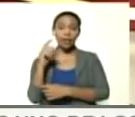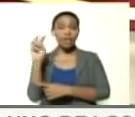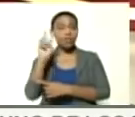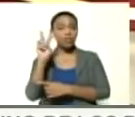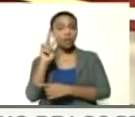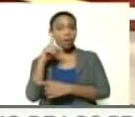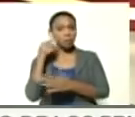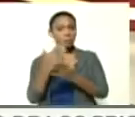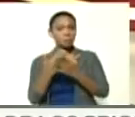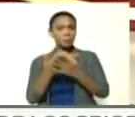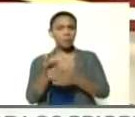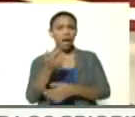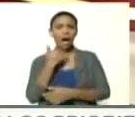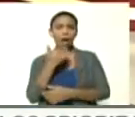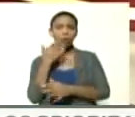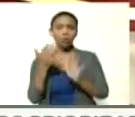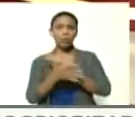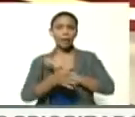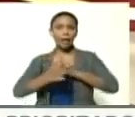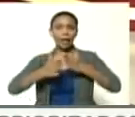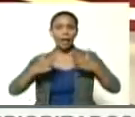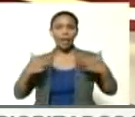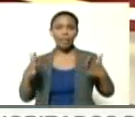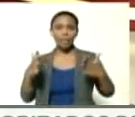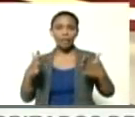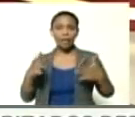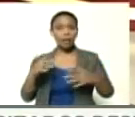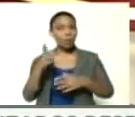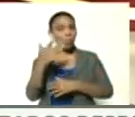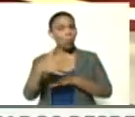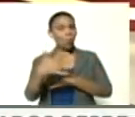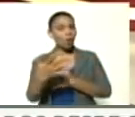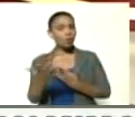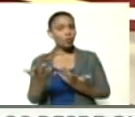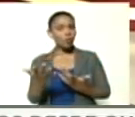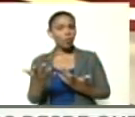pruebas algunas, sí tienen grandes titulares y grandes reseñas, cuando realmente